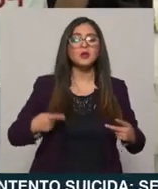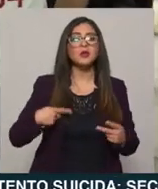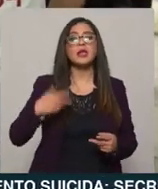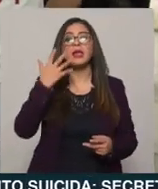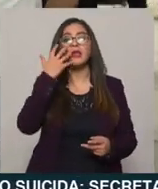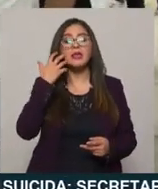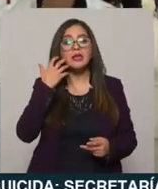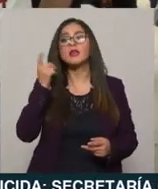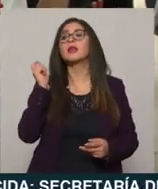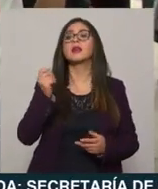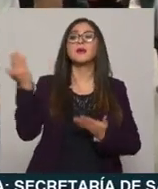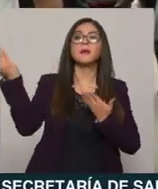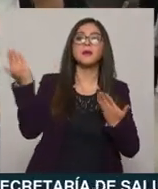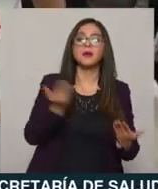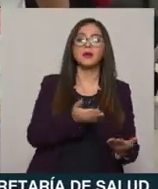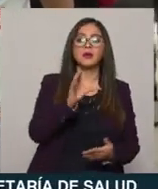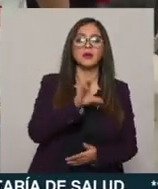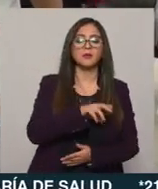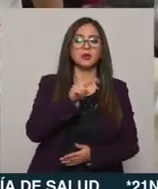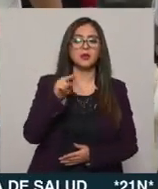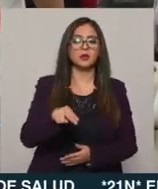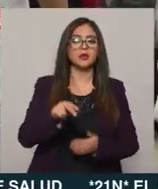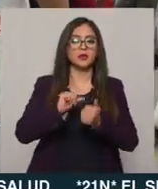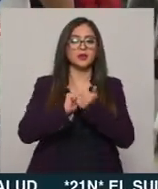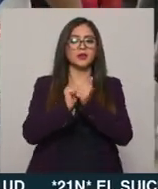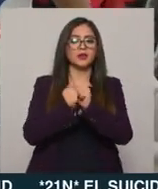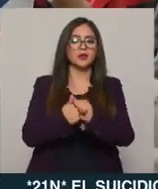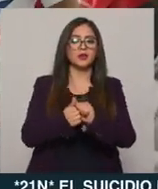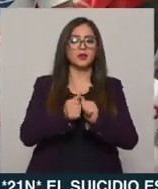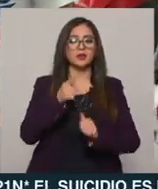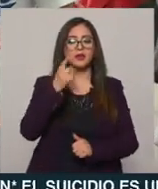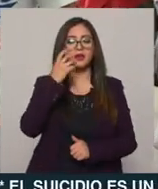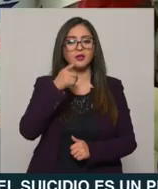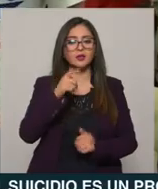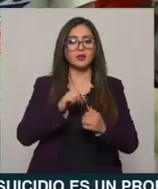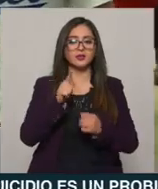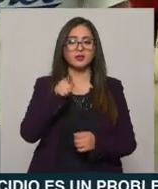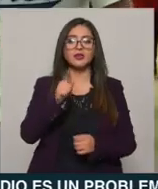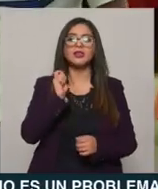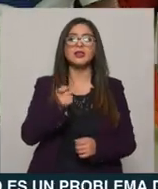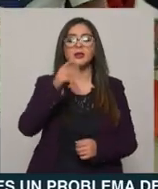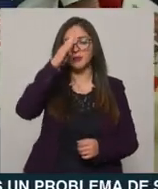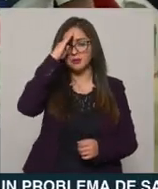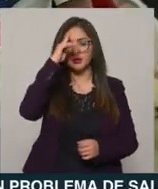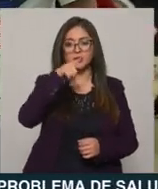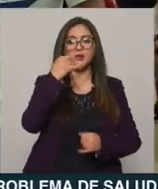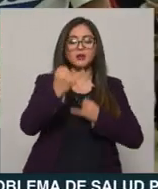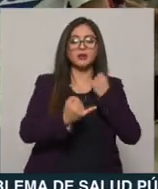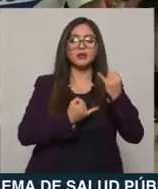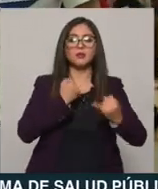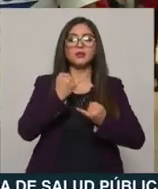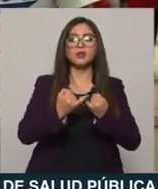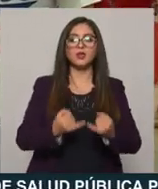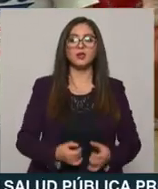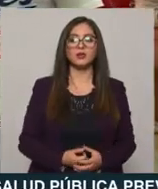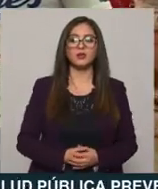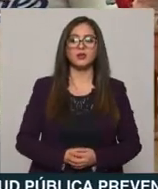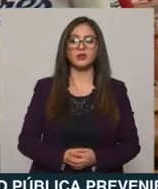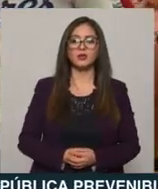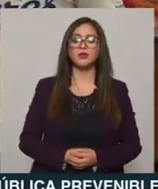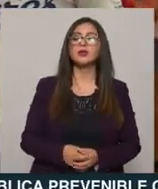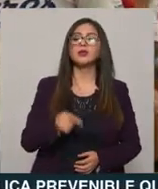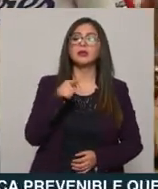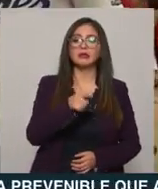Justamente vienen desde Cancún a apoyar aquí a los Tigres. Platícanos, ¿qué esperas de este encuentro? Espero un triunfo sin duda alguna y